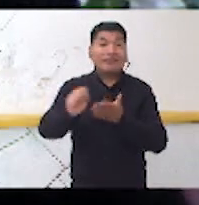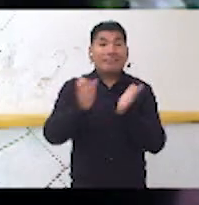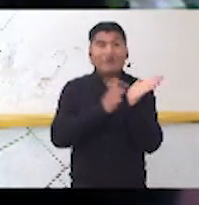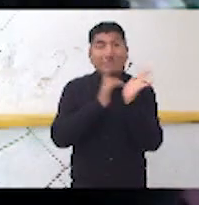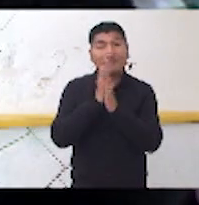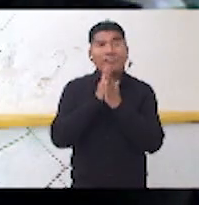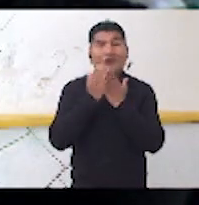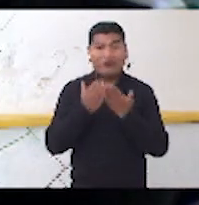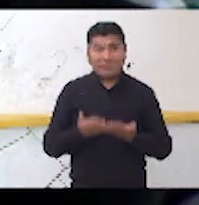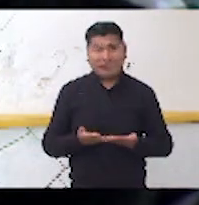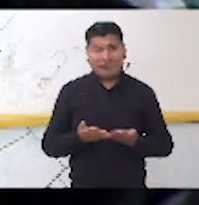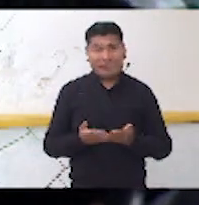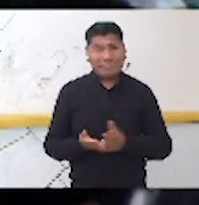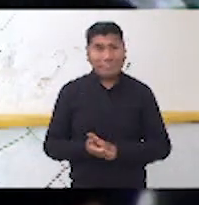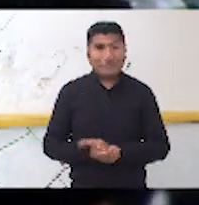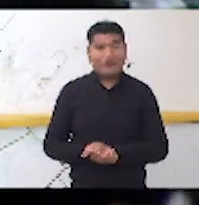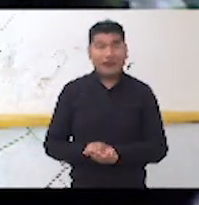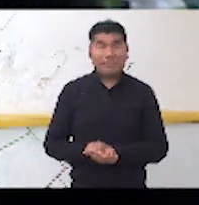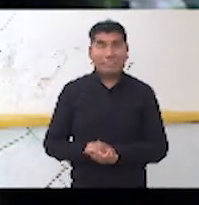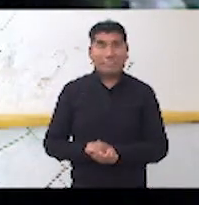Evangelio.